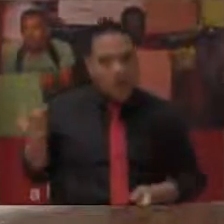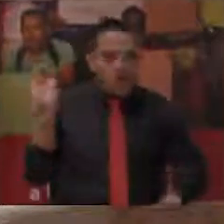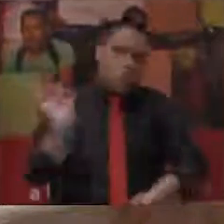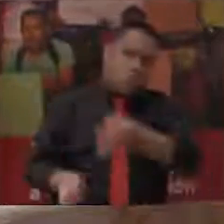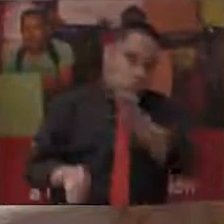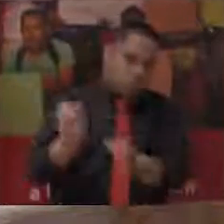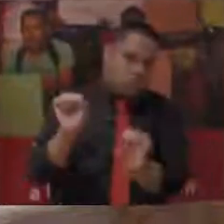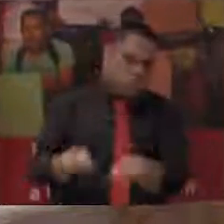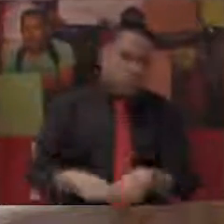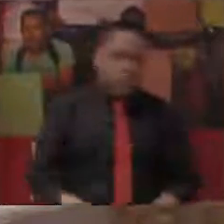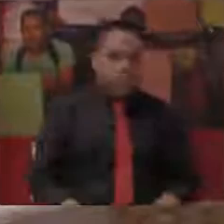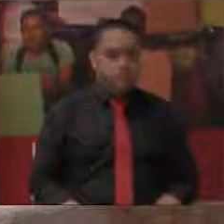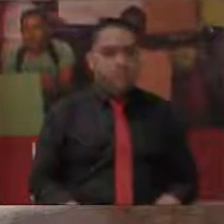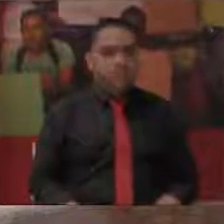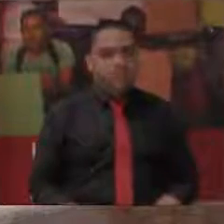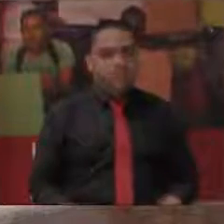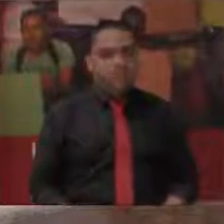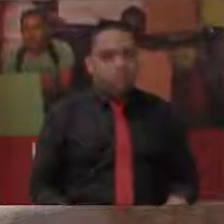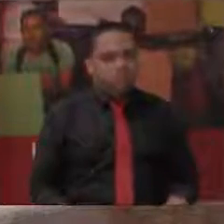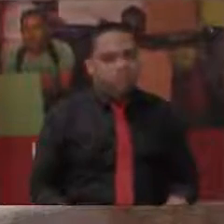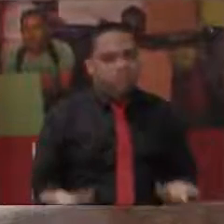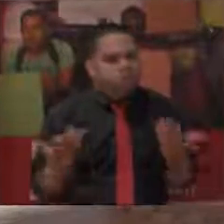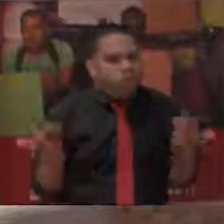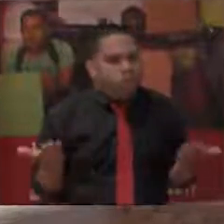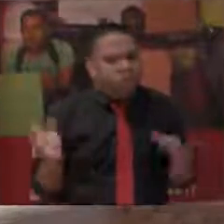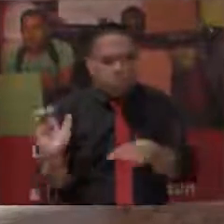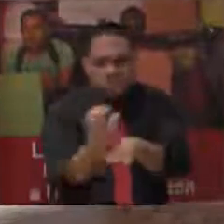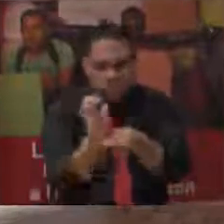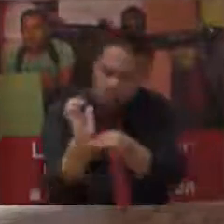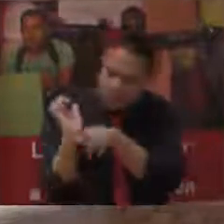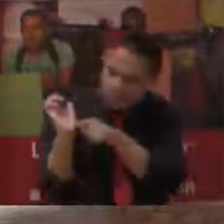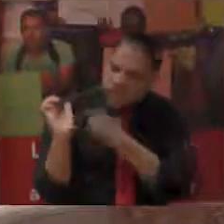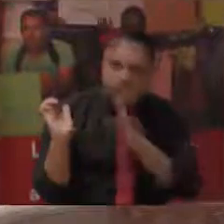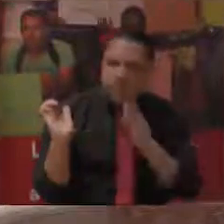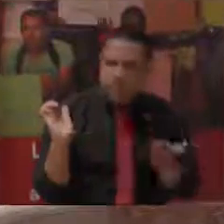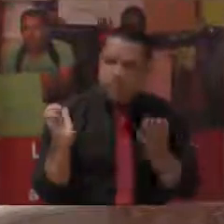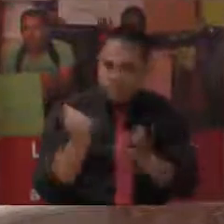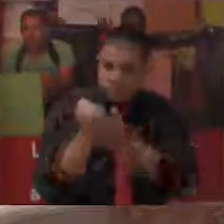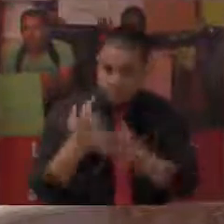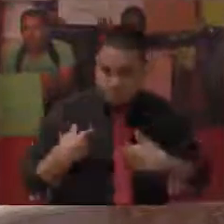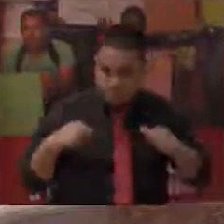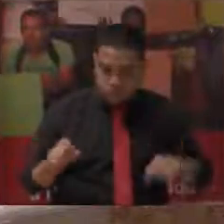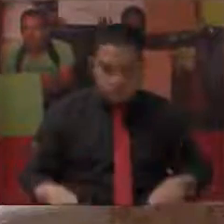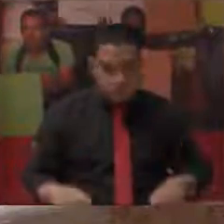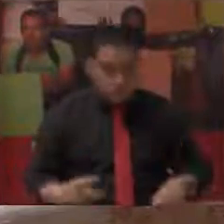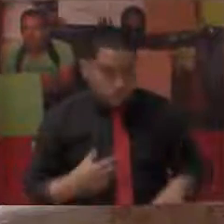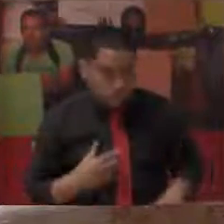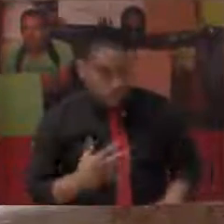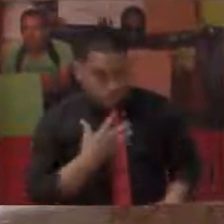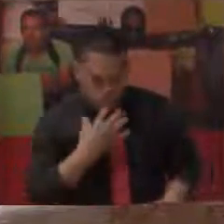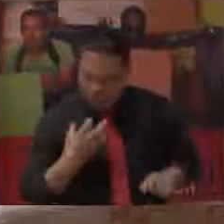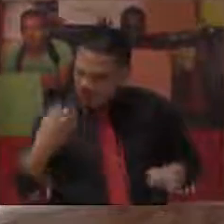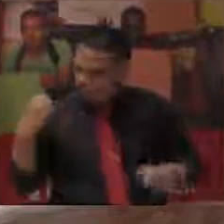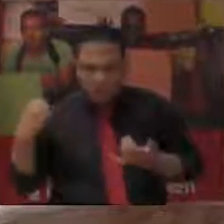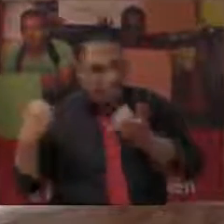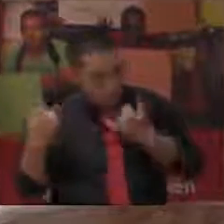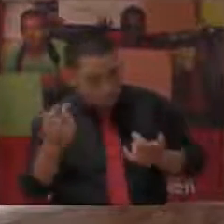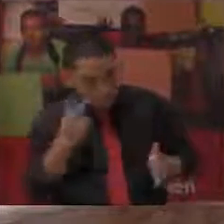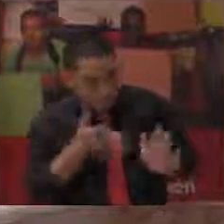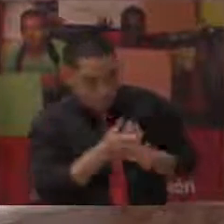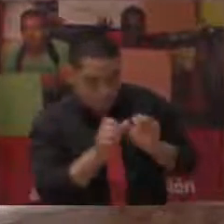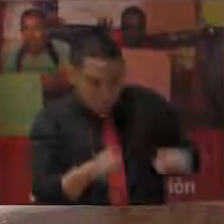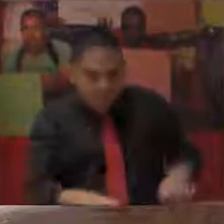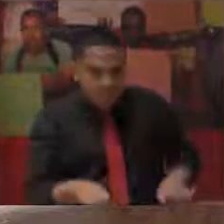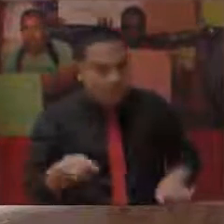jurídicos. ¿A través de quién o de qué entidad se adelanta este mecanismo de contribución? Y hay que aclarar que es